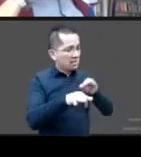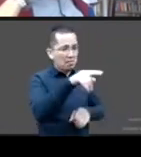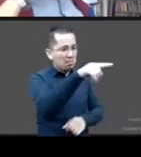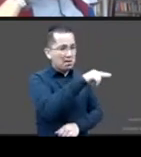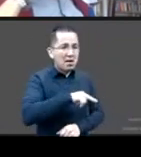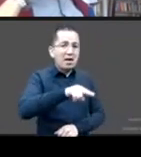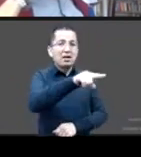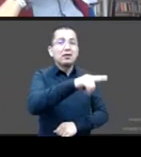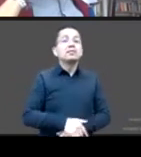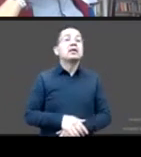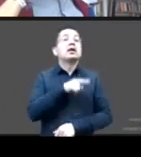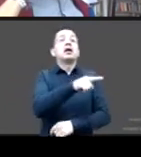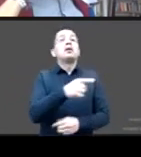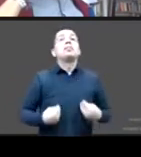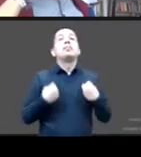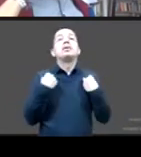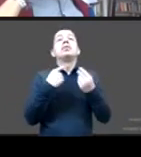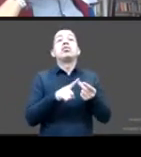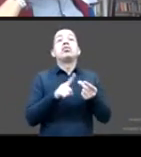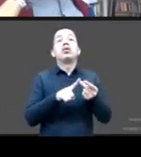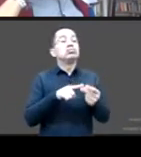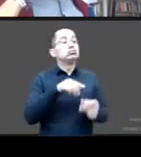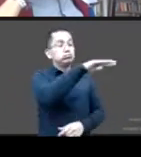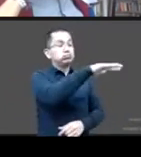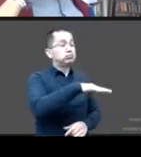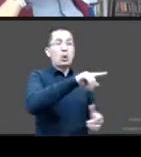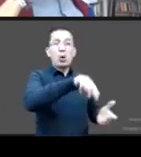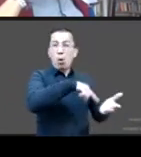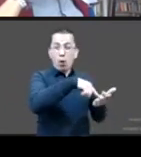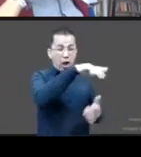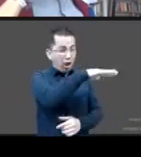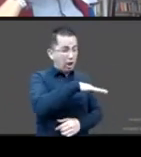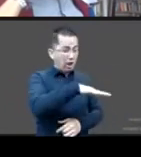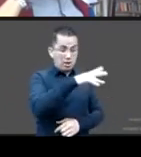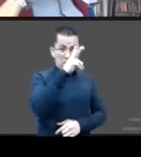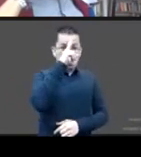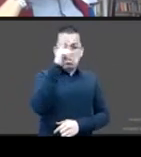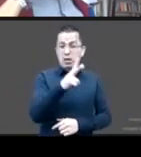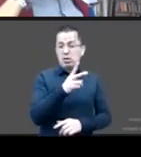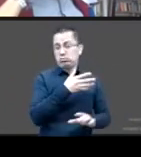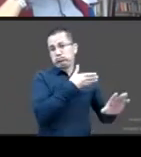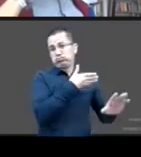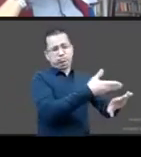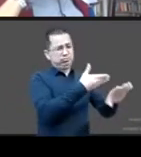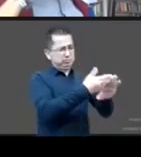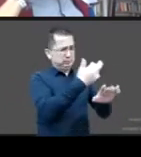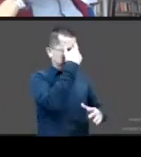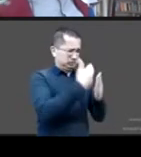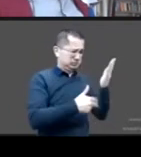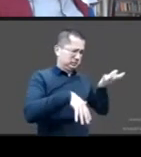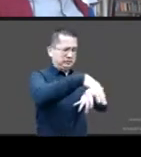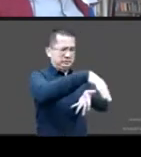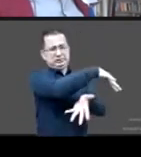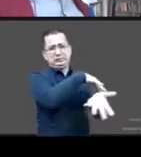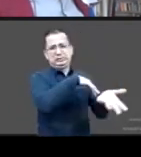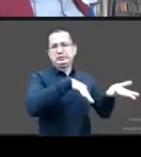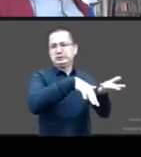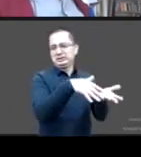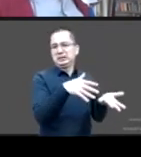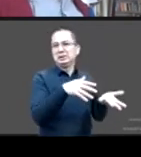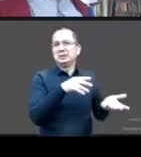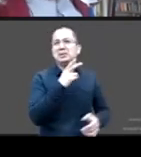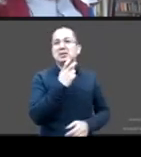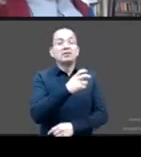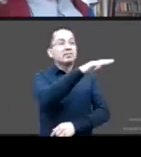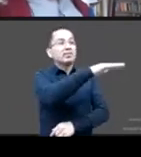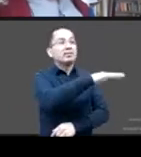como dije azotadas por la violencia y también que son jóvenes muy